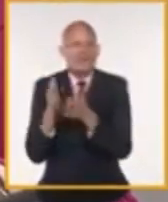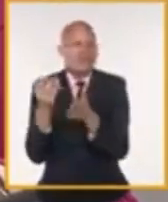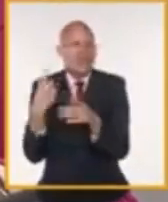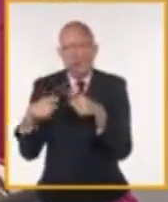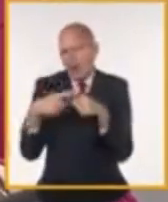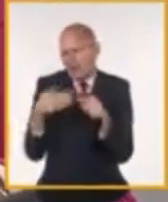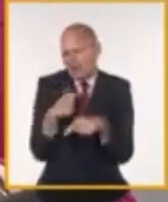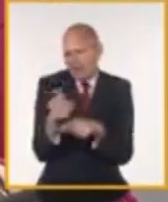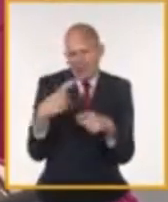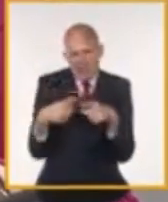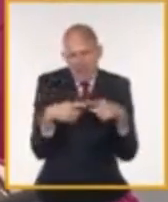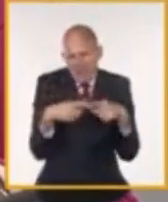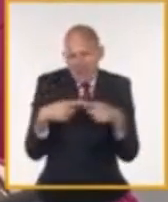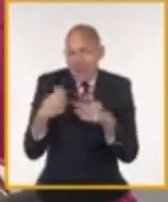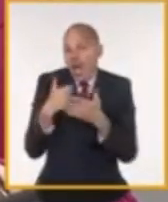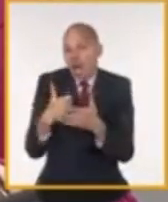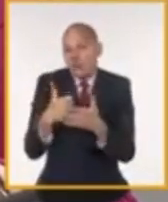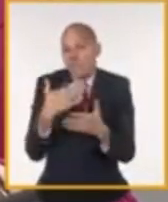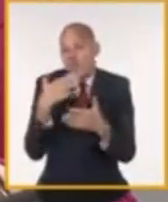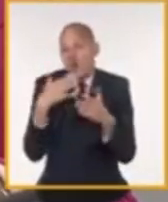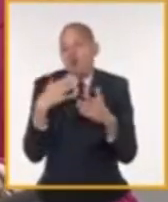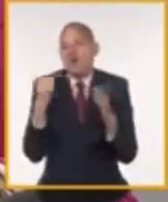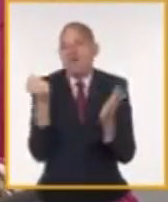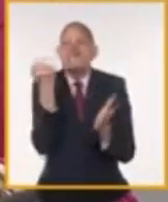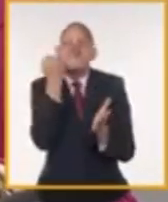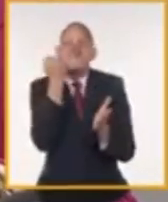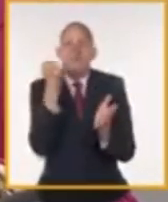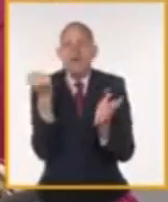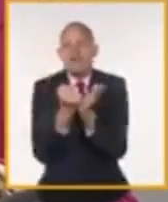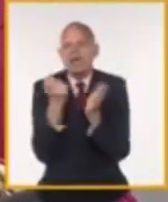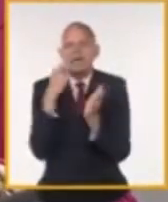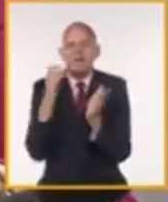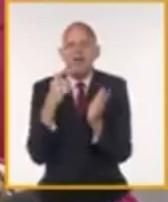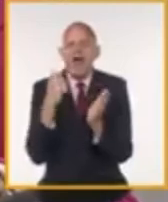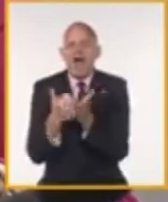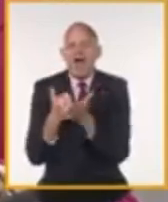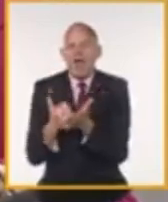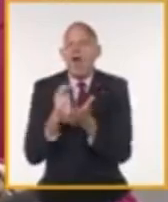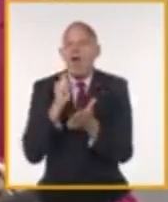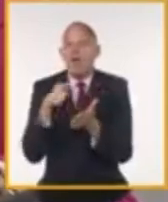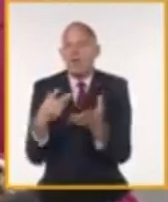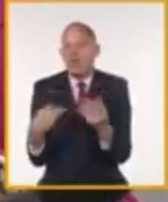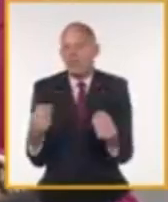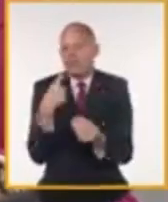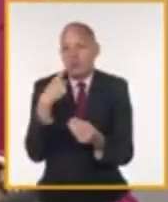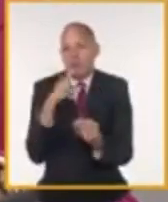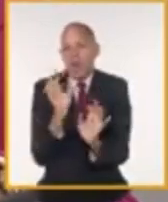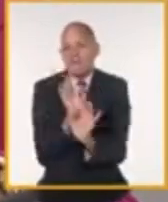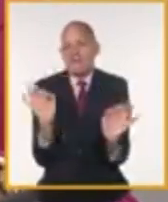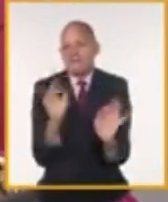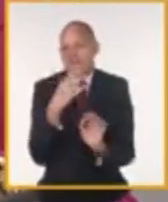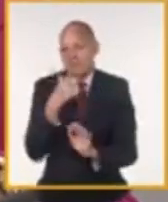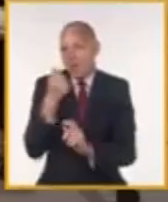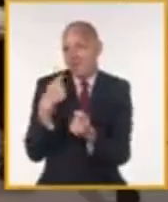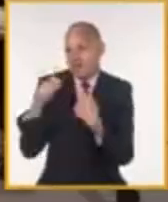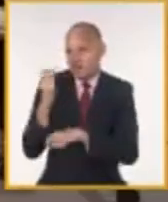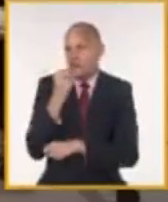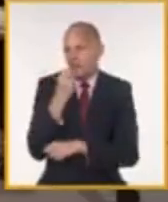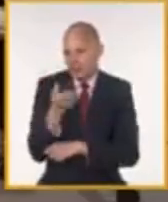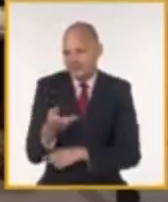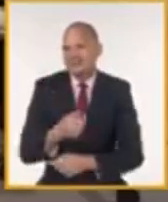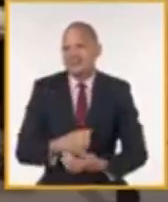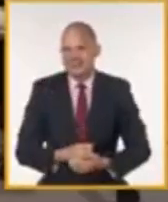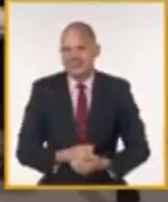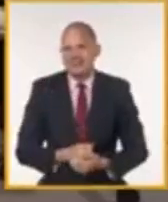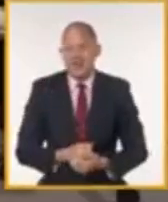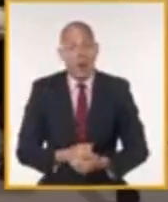la cadena de frío para que nuestros productos mantengan la calidad y los requisitos para la exportación. Bueno, gracias Laura por estas